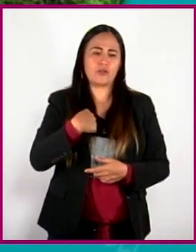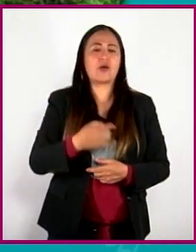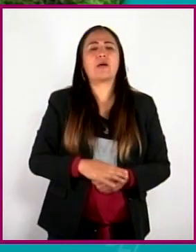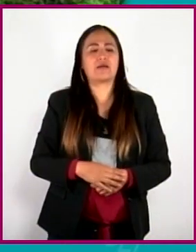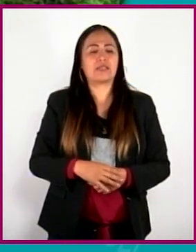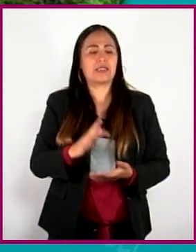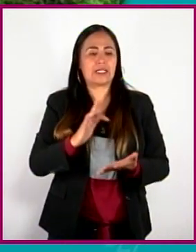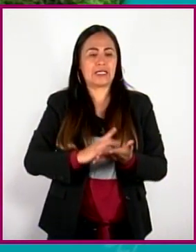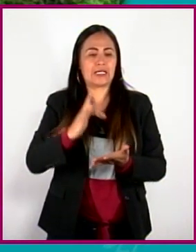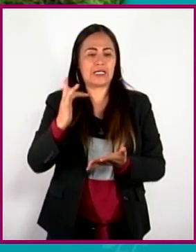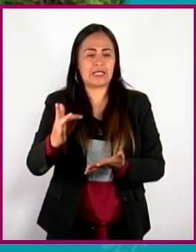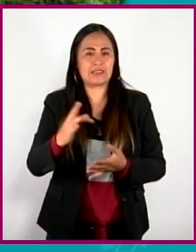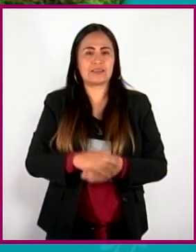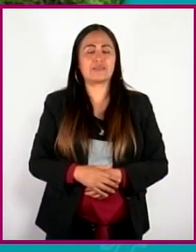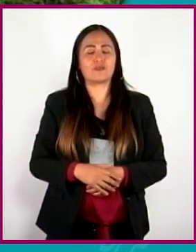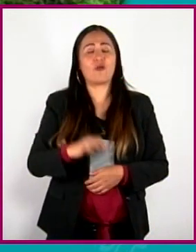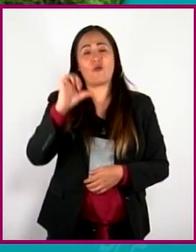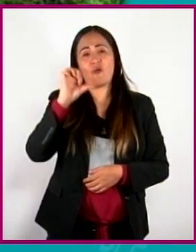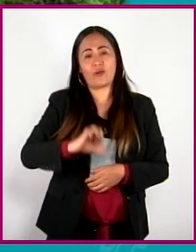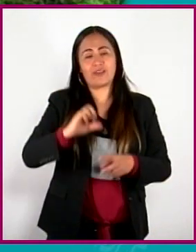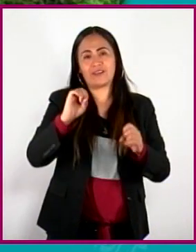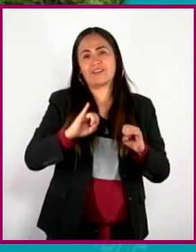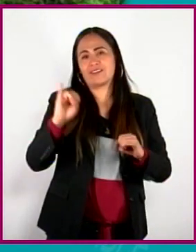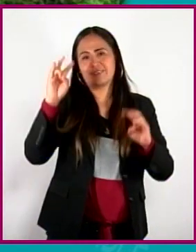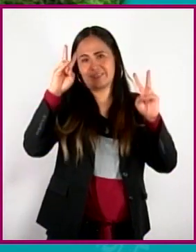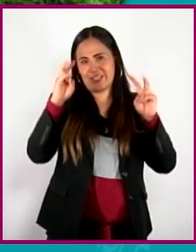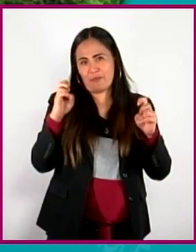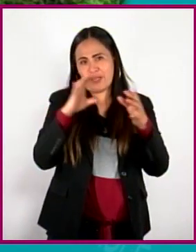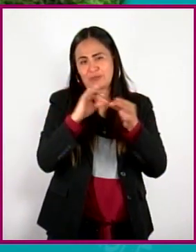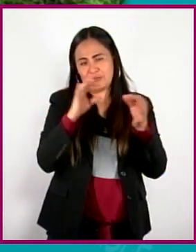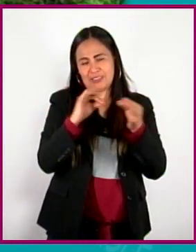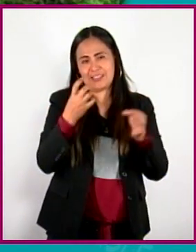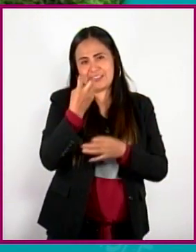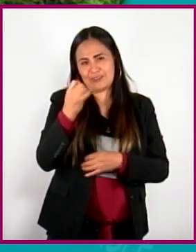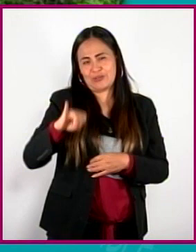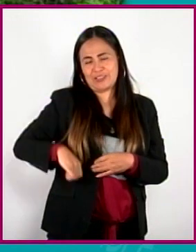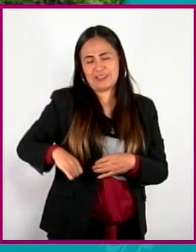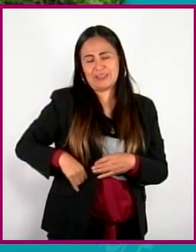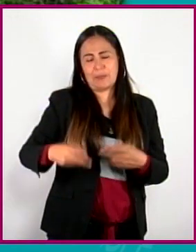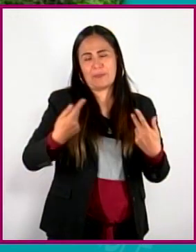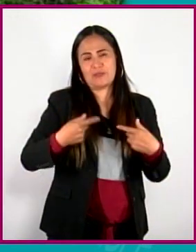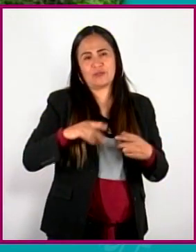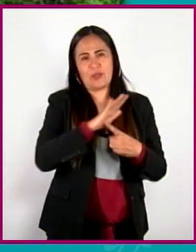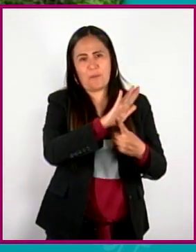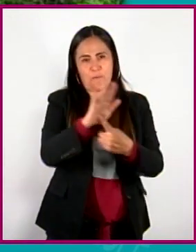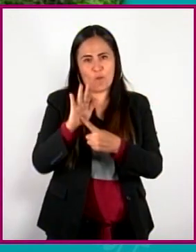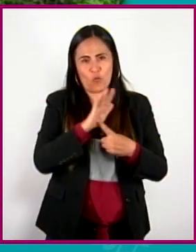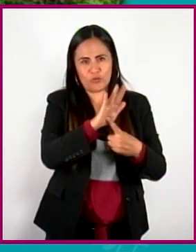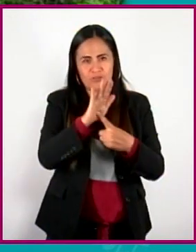por la invitación. Es muy interesante siempre platicar de estas cosas con el público.